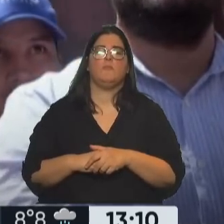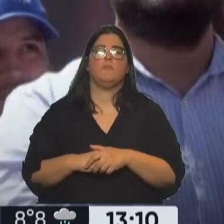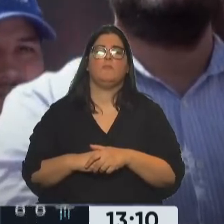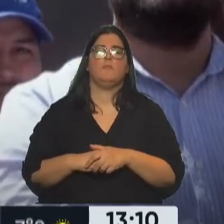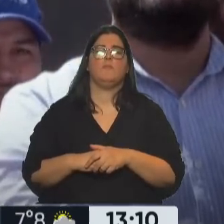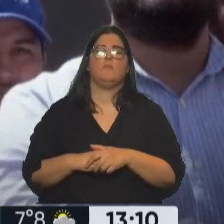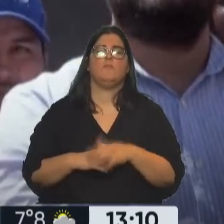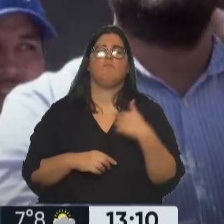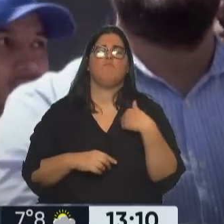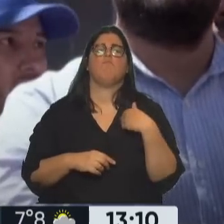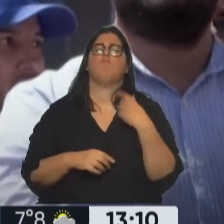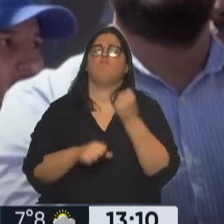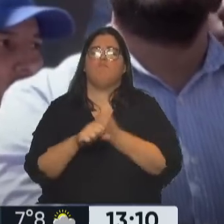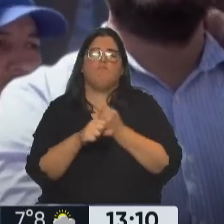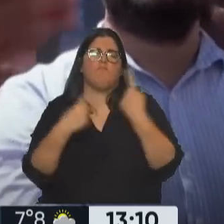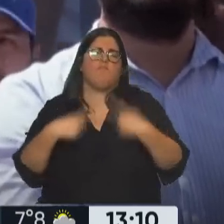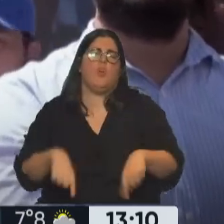mojándonos el poncho,